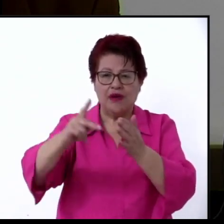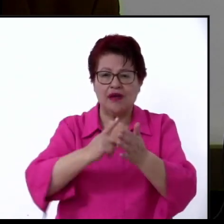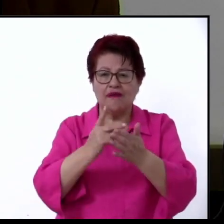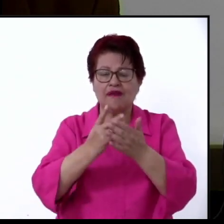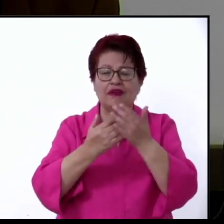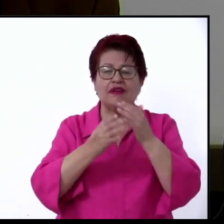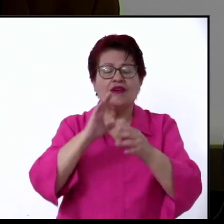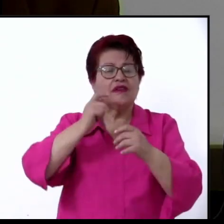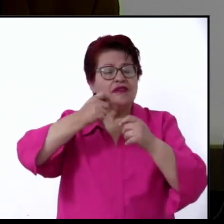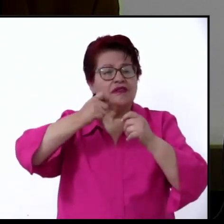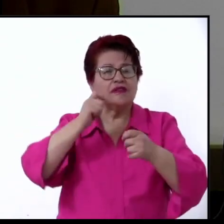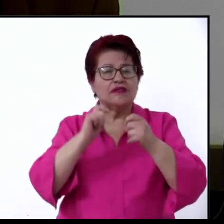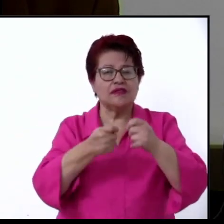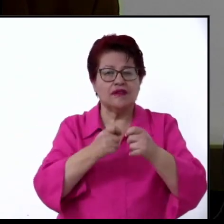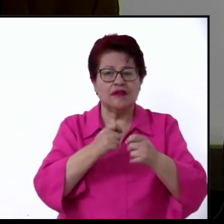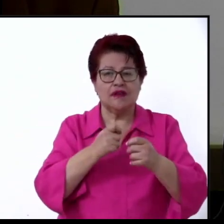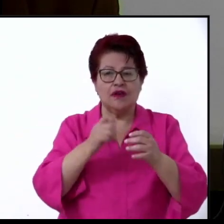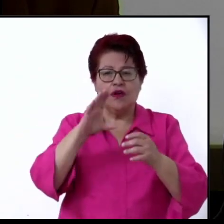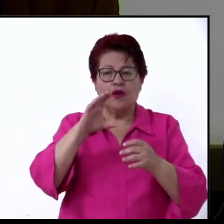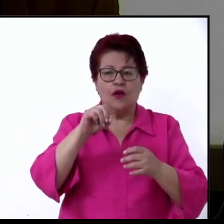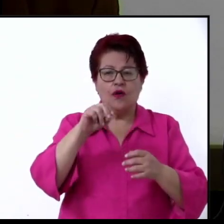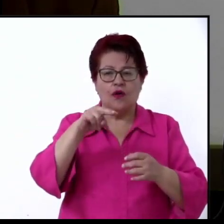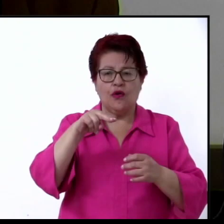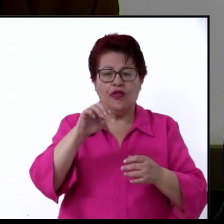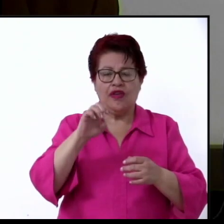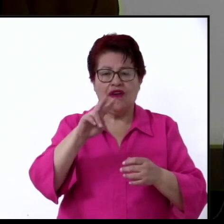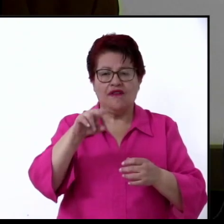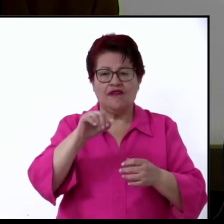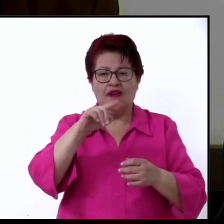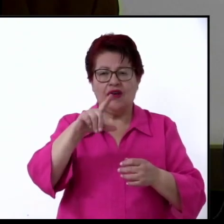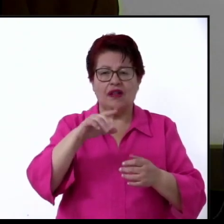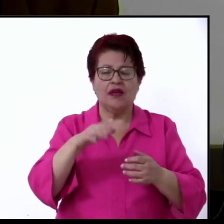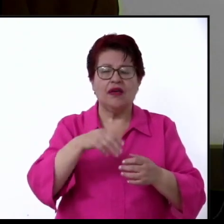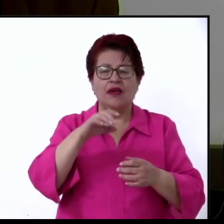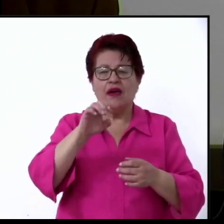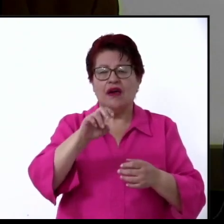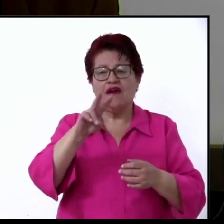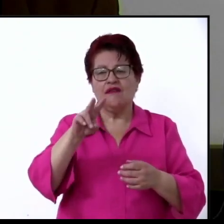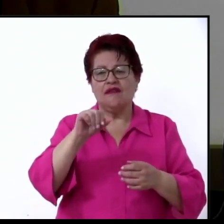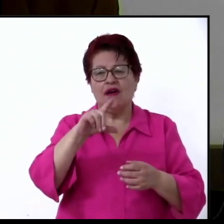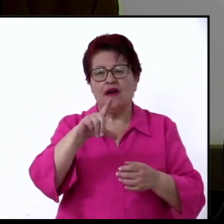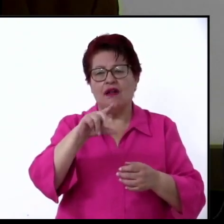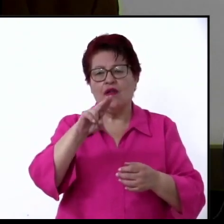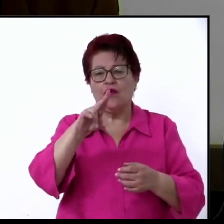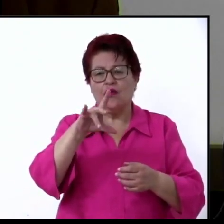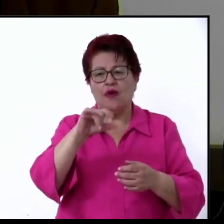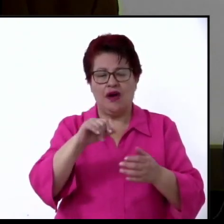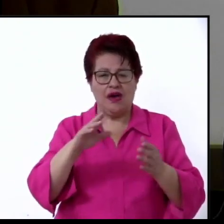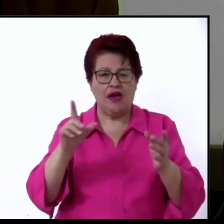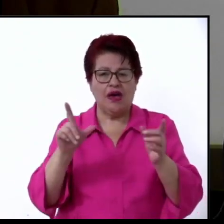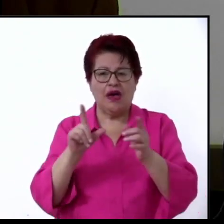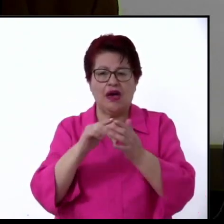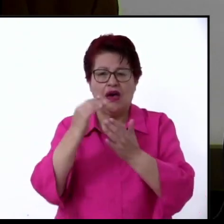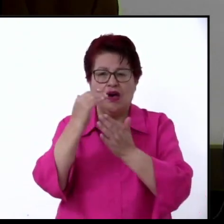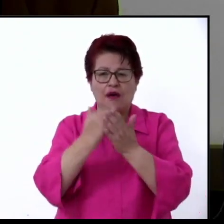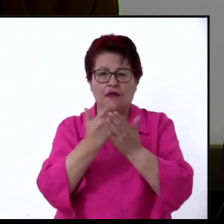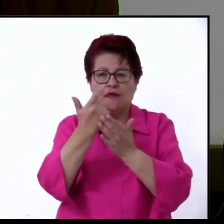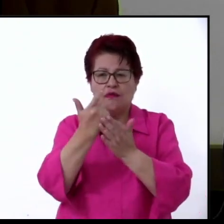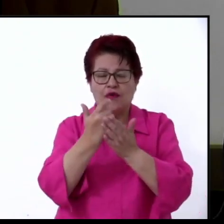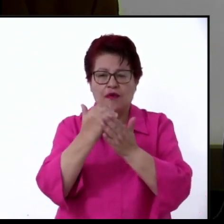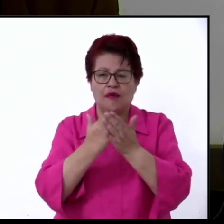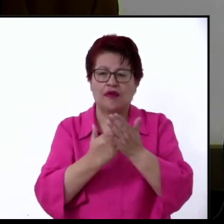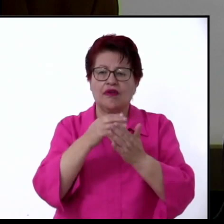son significativos de Coneval y de Evalúa, que tienen que ver con la disminución de la pobreza. Más